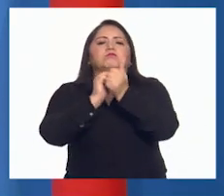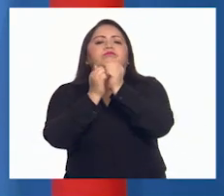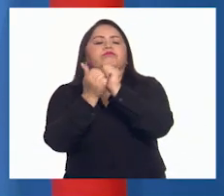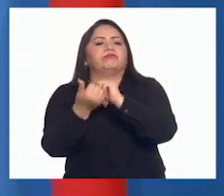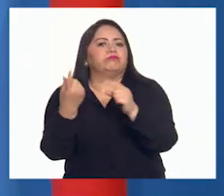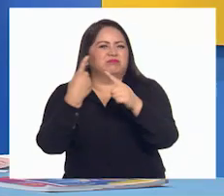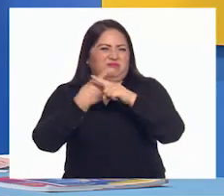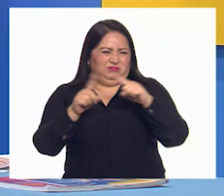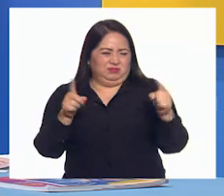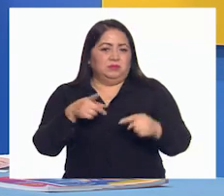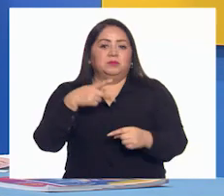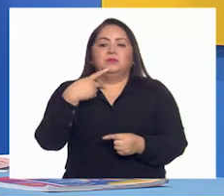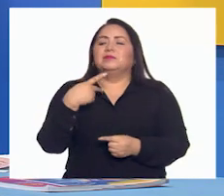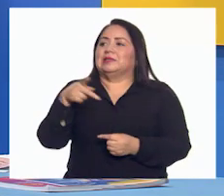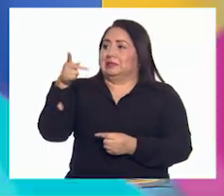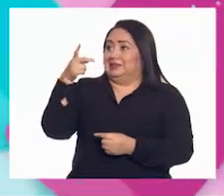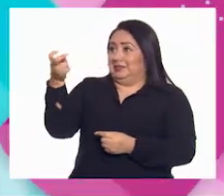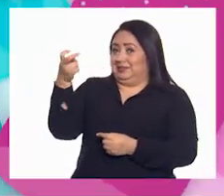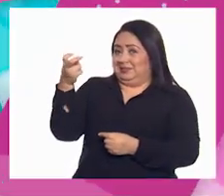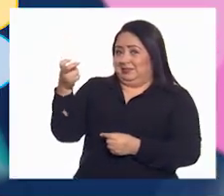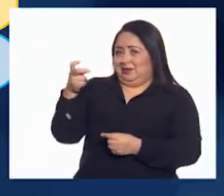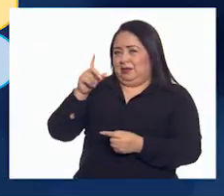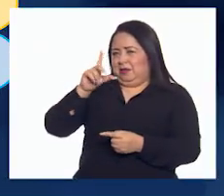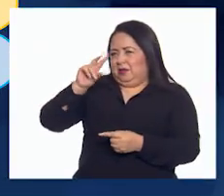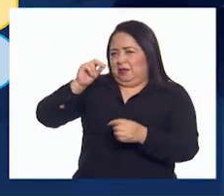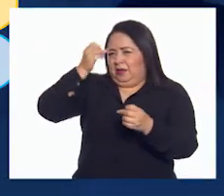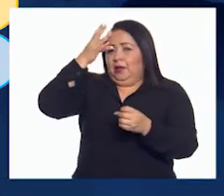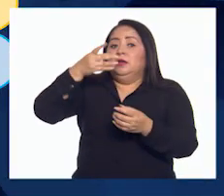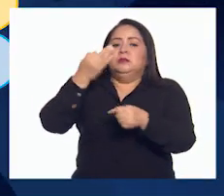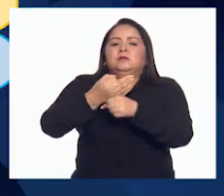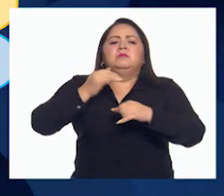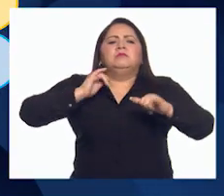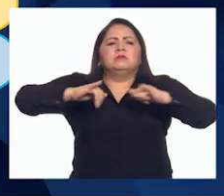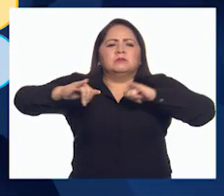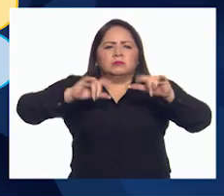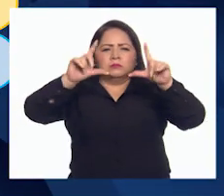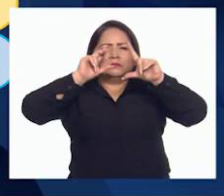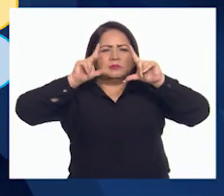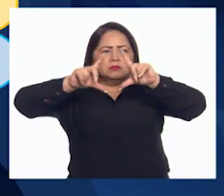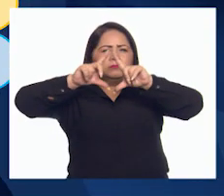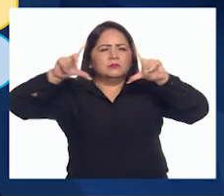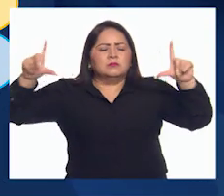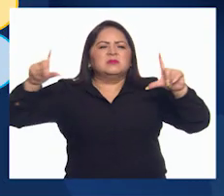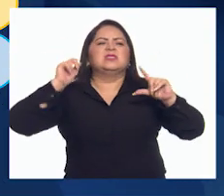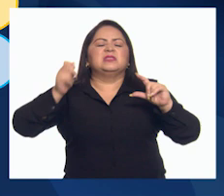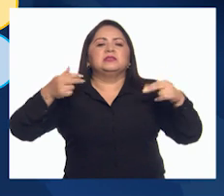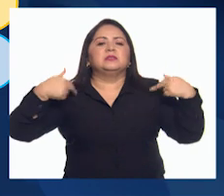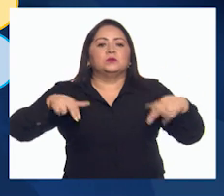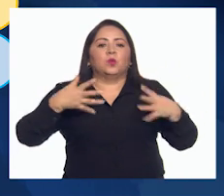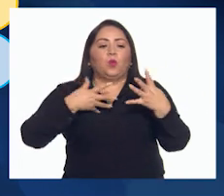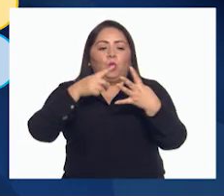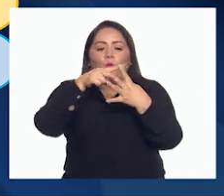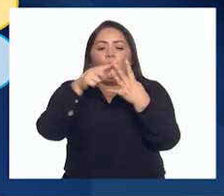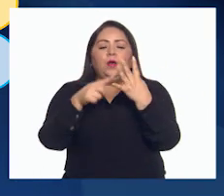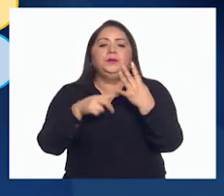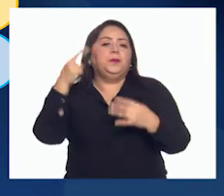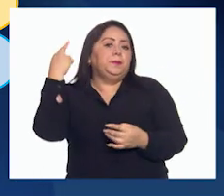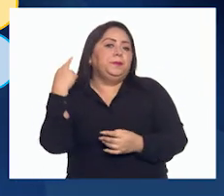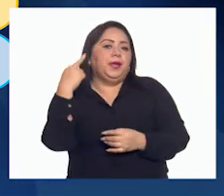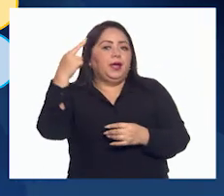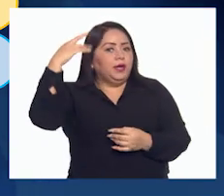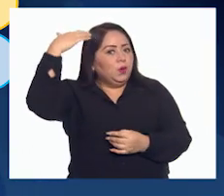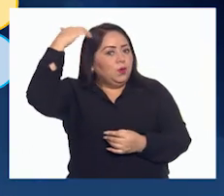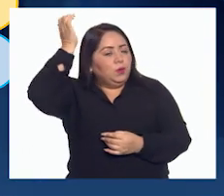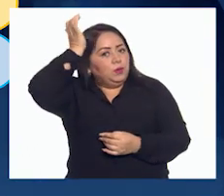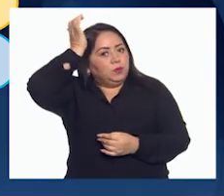Europa. Para no perder de vista las consecuencias, realizamos un mapa geográfico que represente los 4 viajes de Colón y a